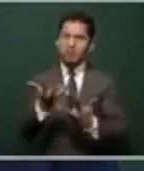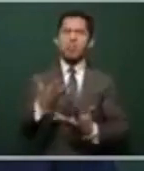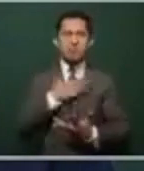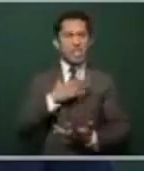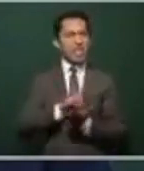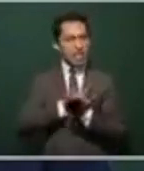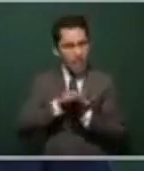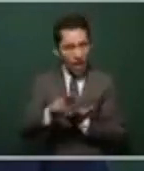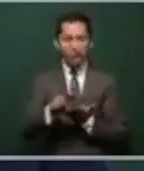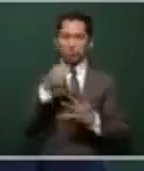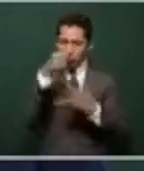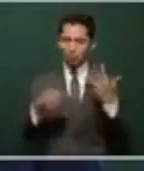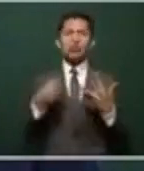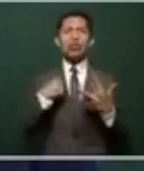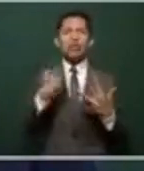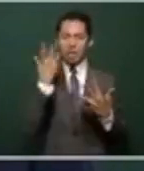plenitud.